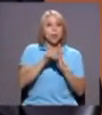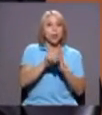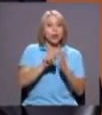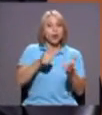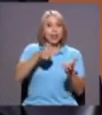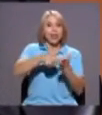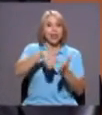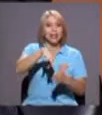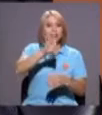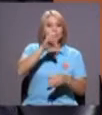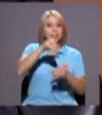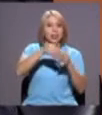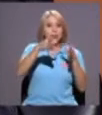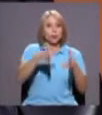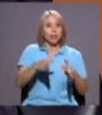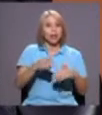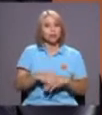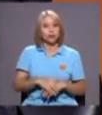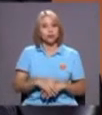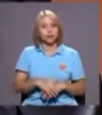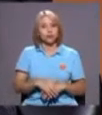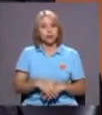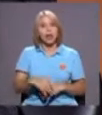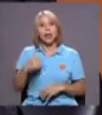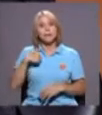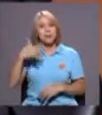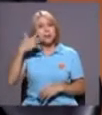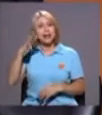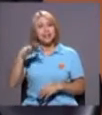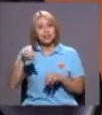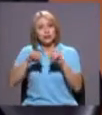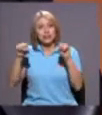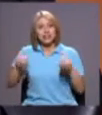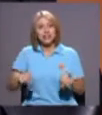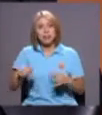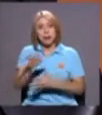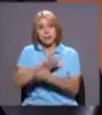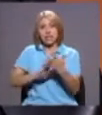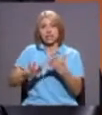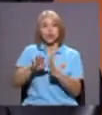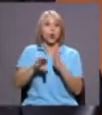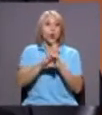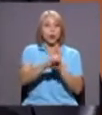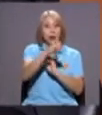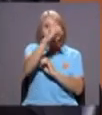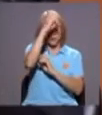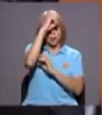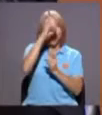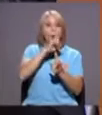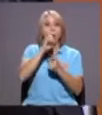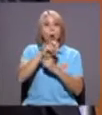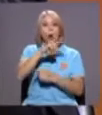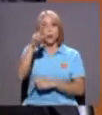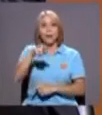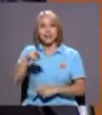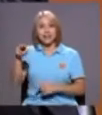de diputados. Me parece que un sistema mixto como el alemán o el neozelandés